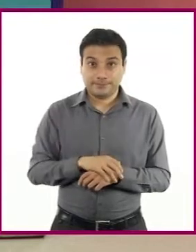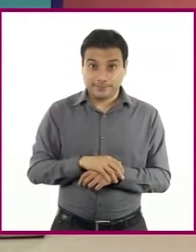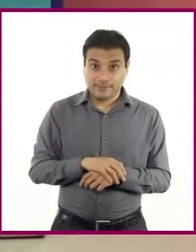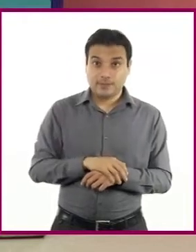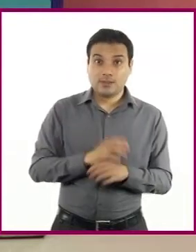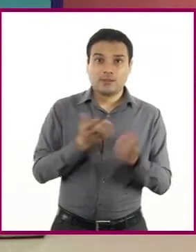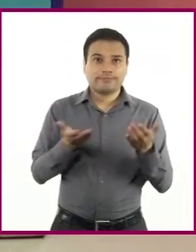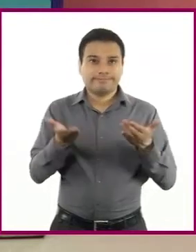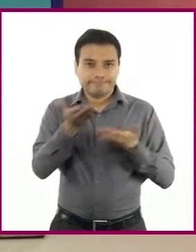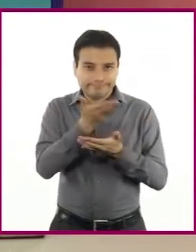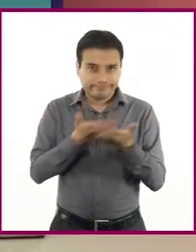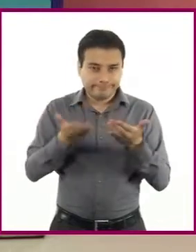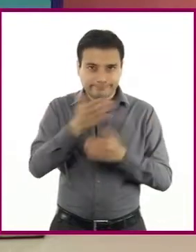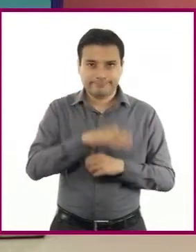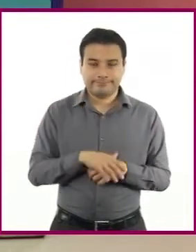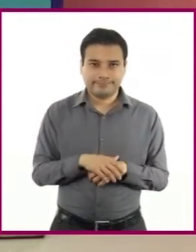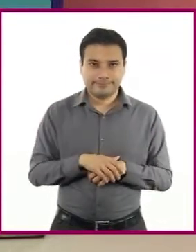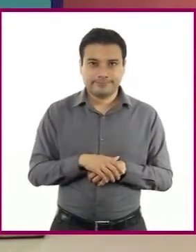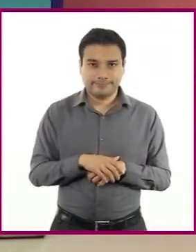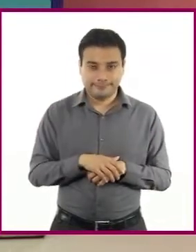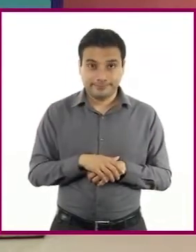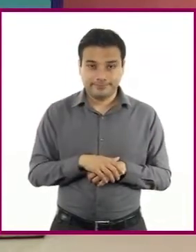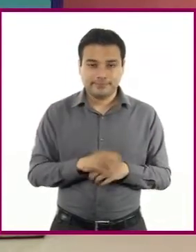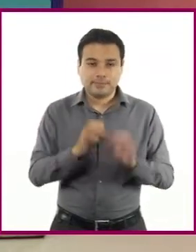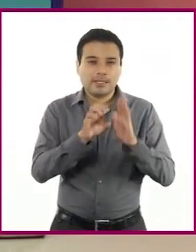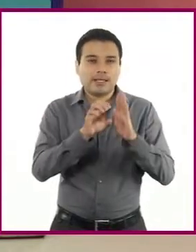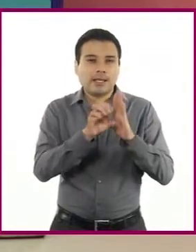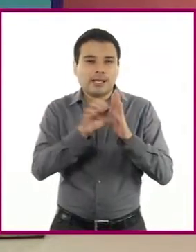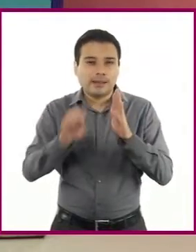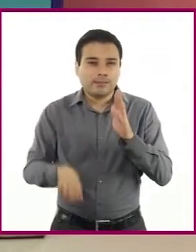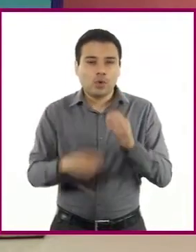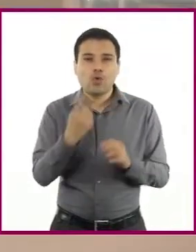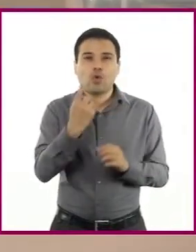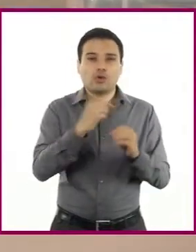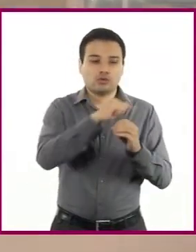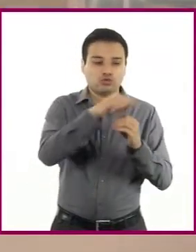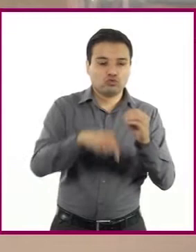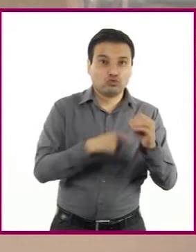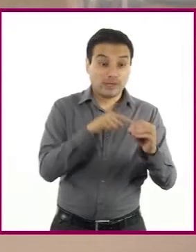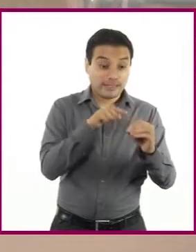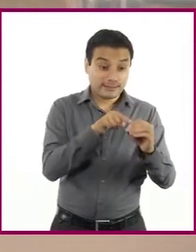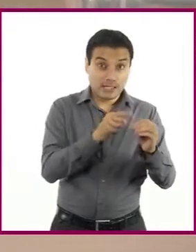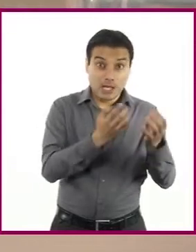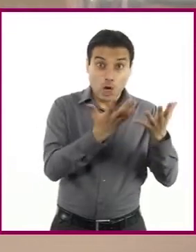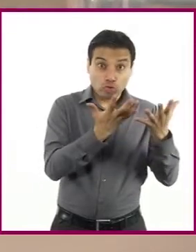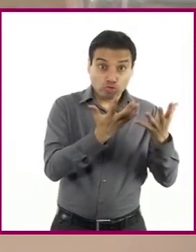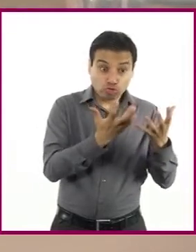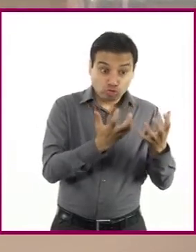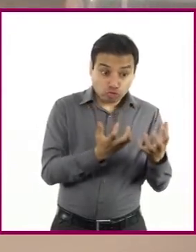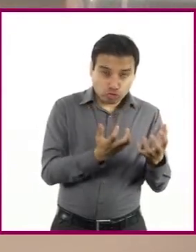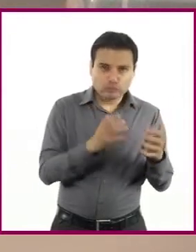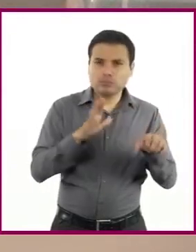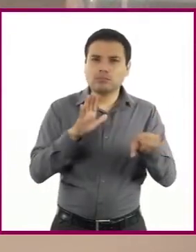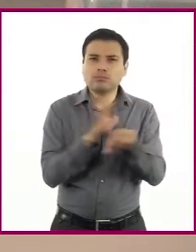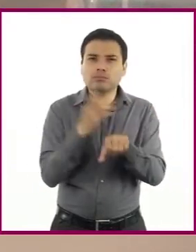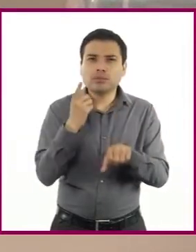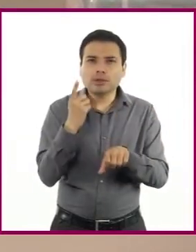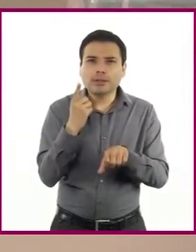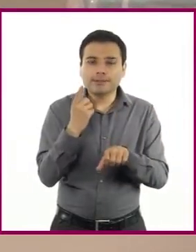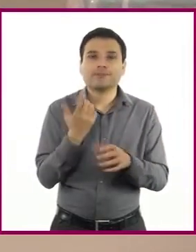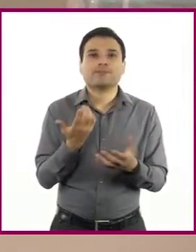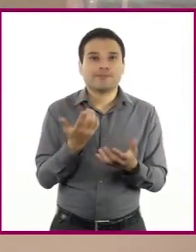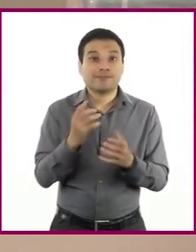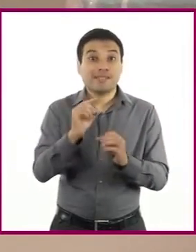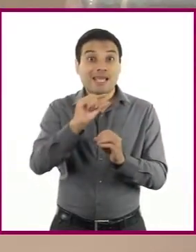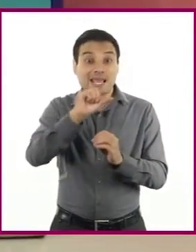se reduce. Por lo tanto, si un elemento químico se oxida, es porque pierde electrones. Y si el elemento